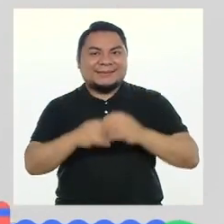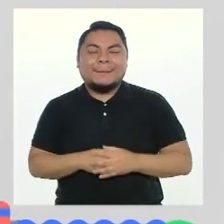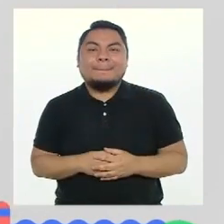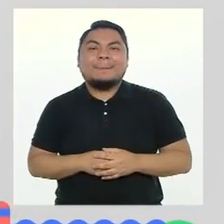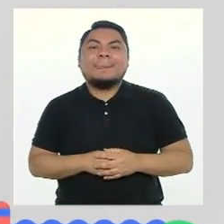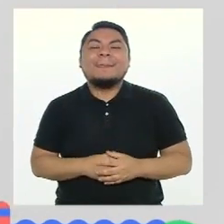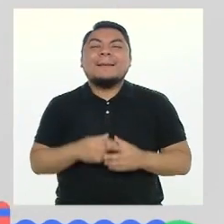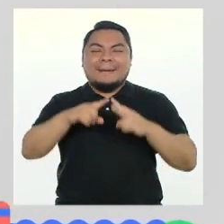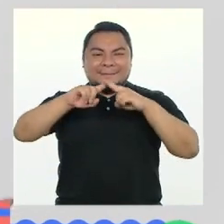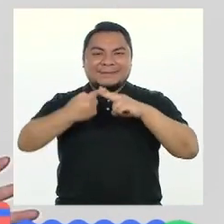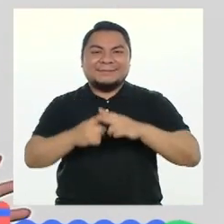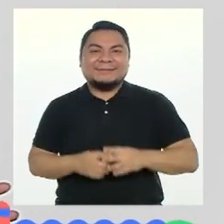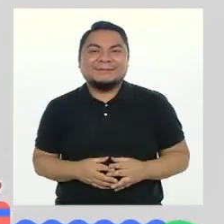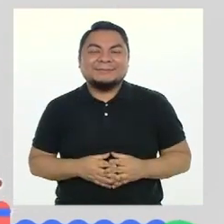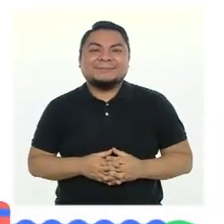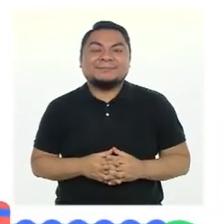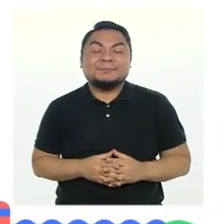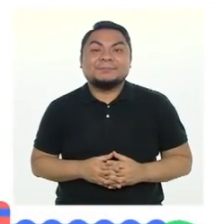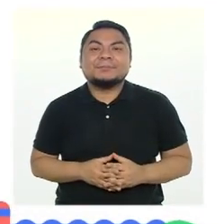¡Excelente! ¡Empecemos!